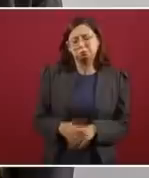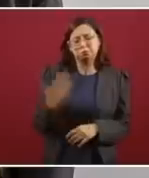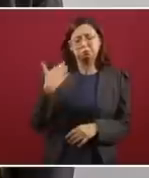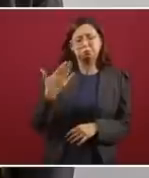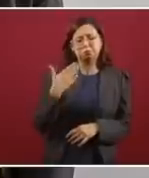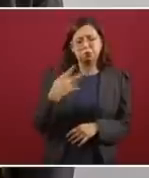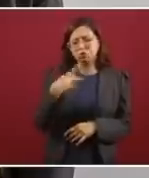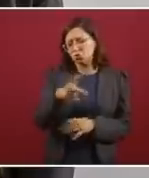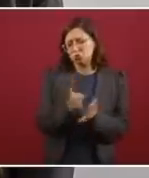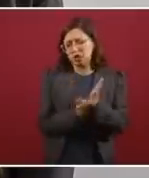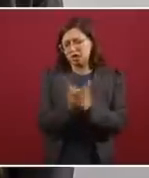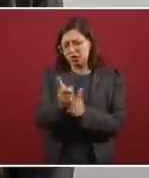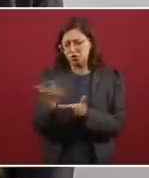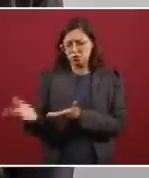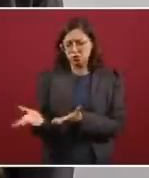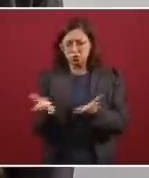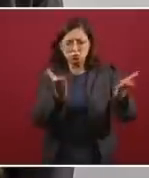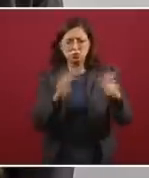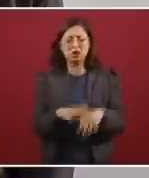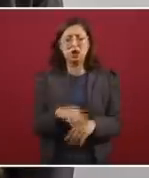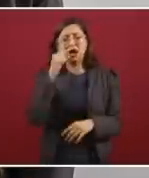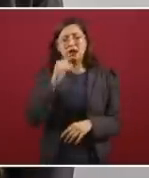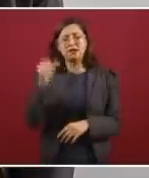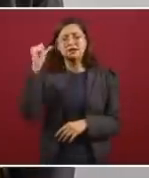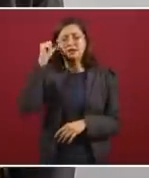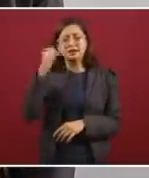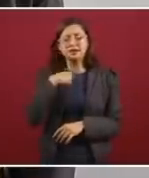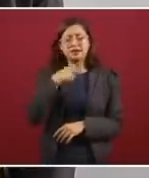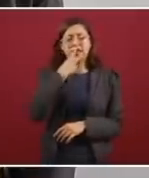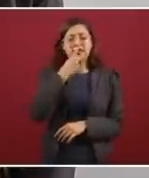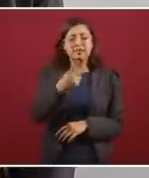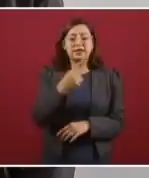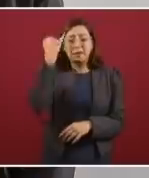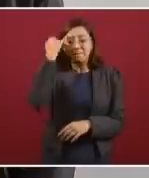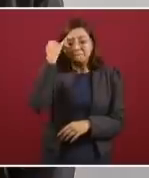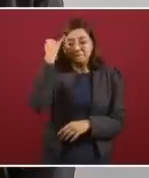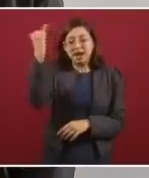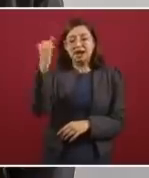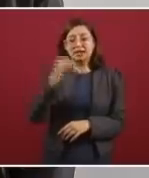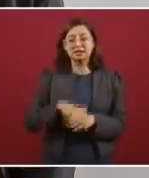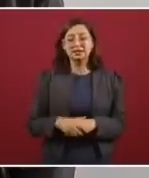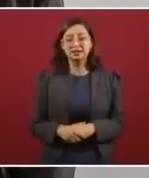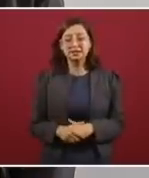hacerlo. Ayer lo dije. Imagínense,